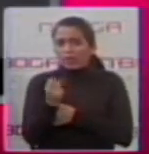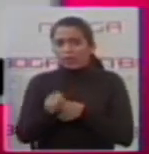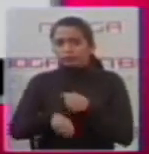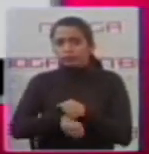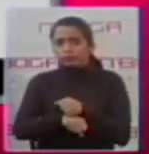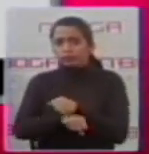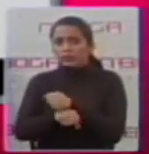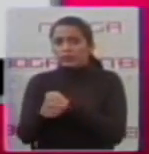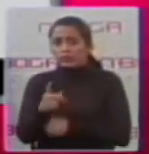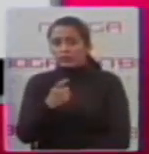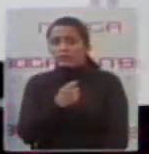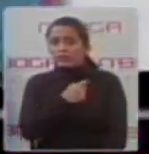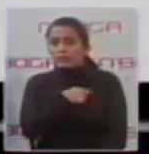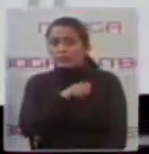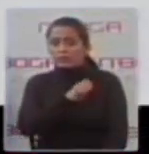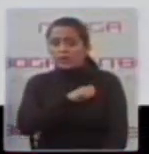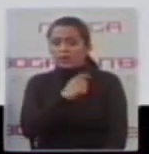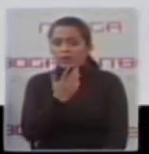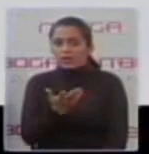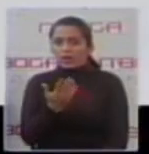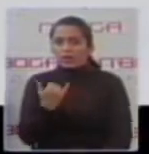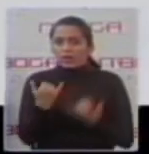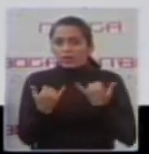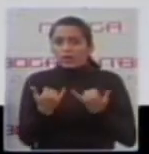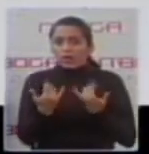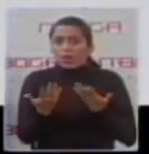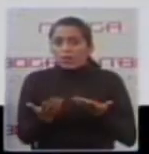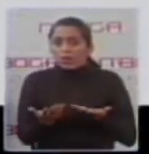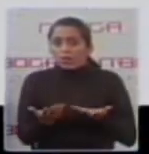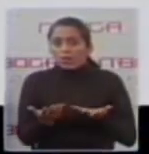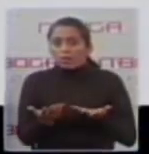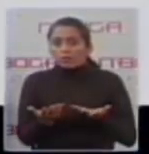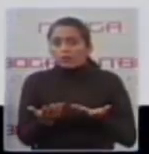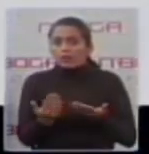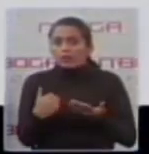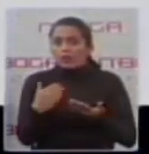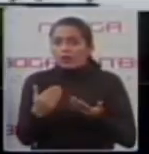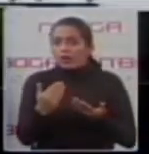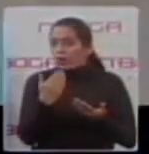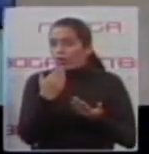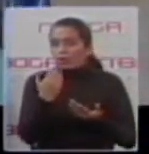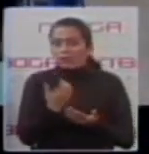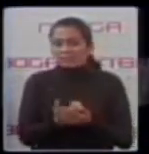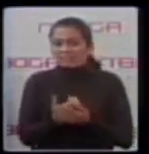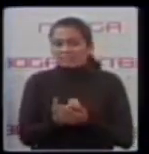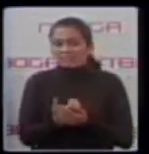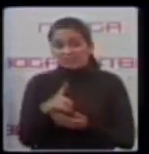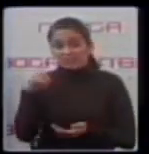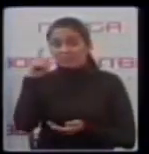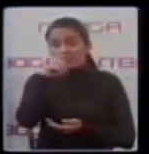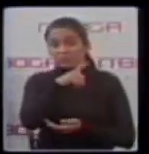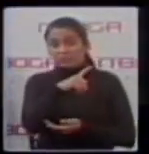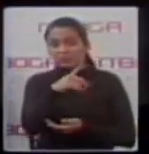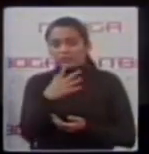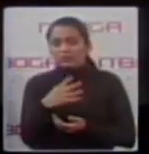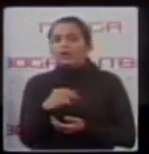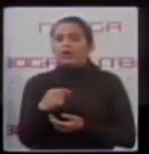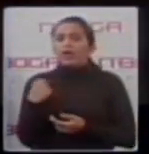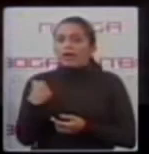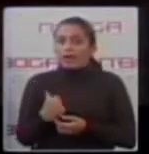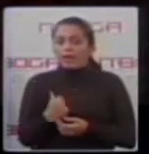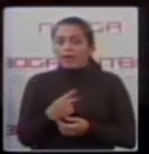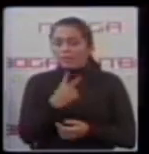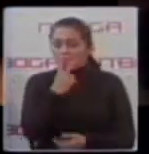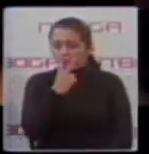Madrid, y no está atravesando por una situación económica de las mejores. Entonces, vio